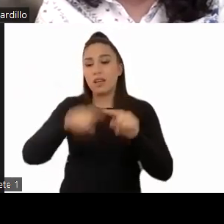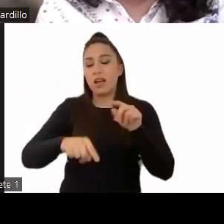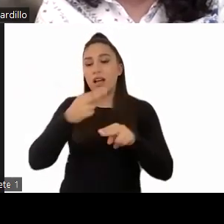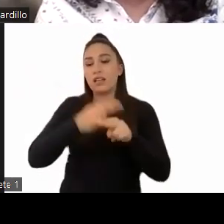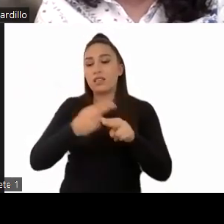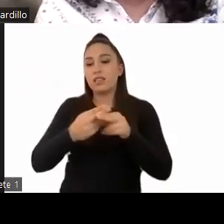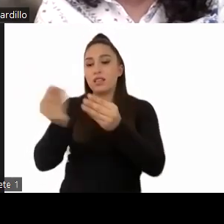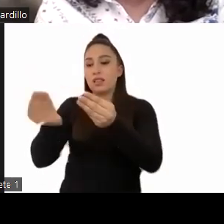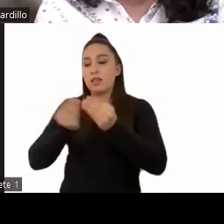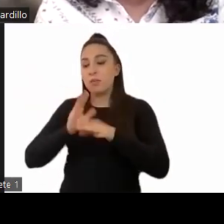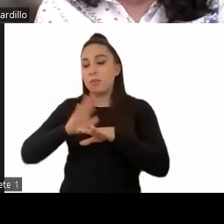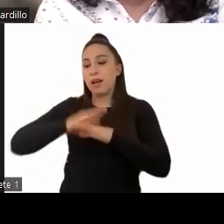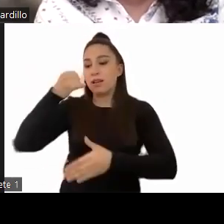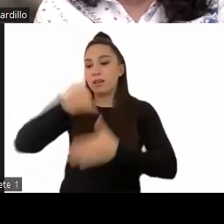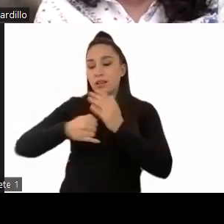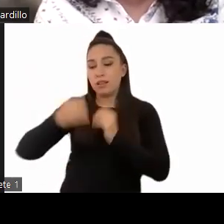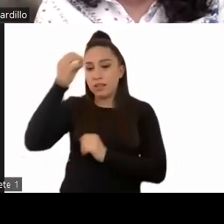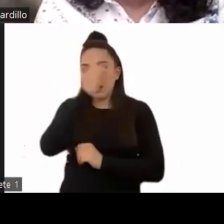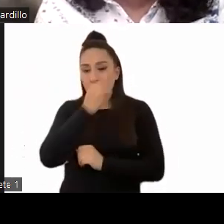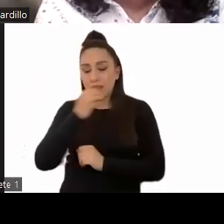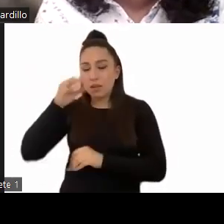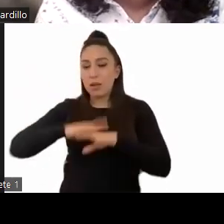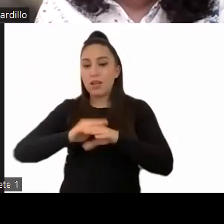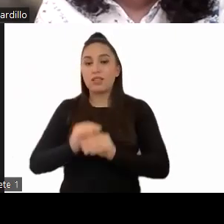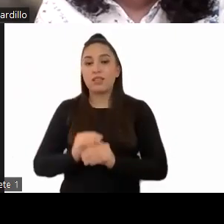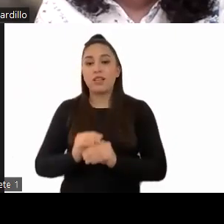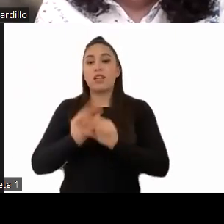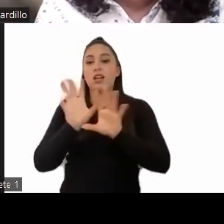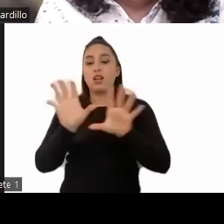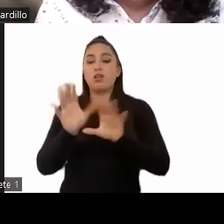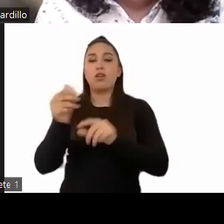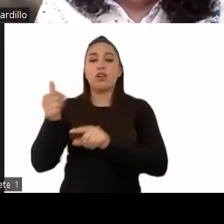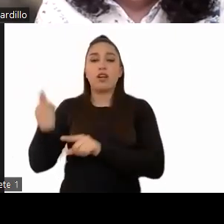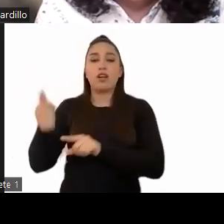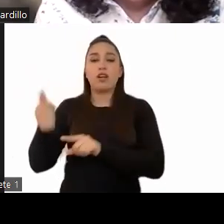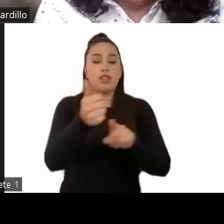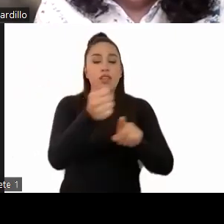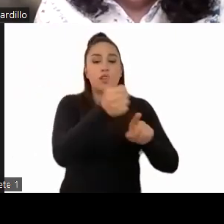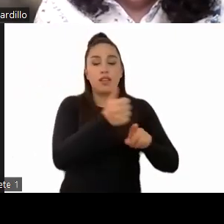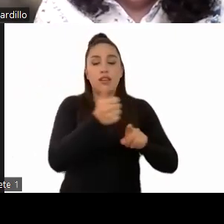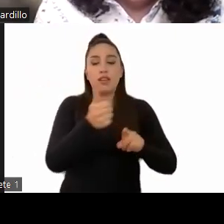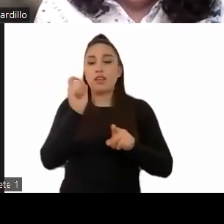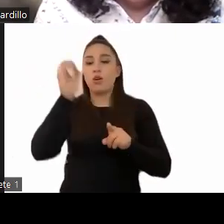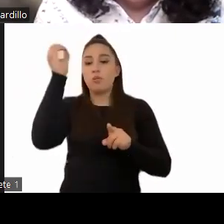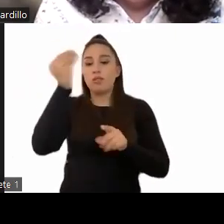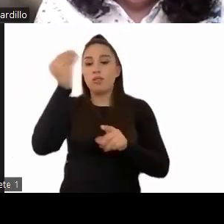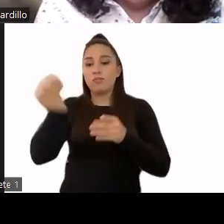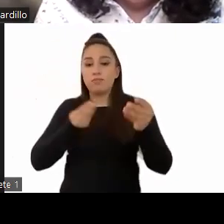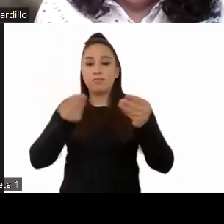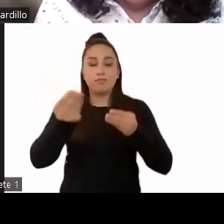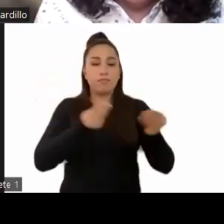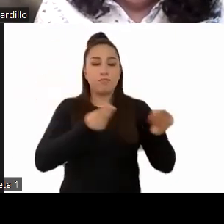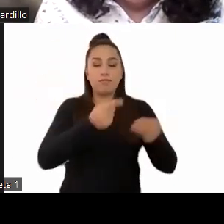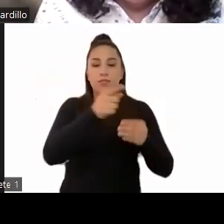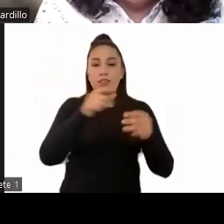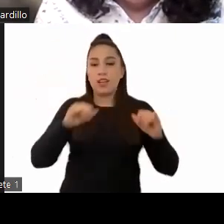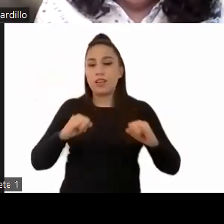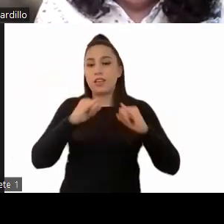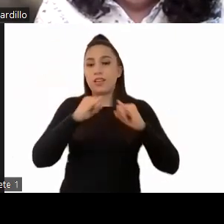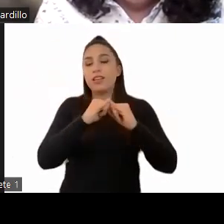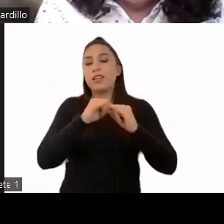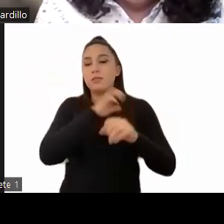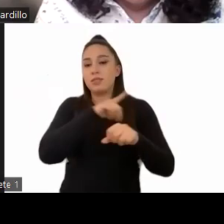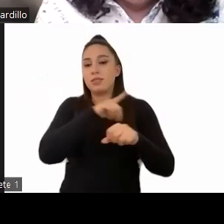un análisis profundo y minucioso de cada uno de los argumentos y opiniones del sector que está especializado en el